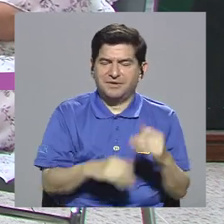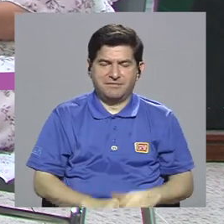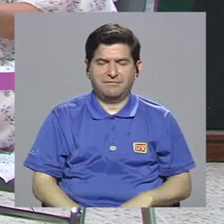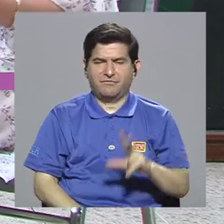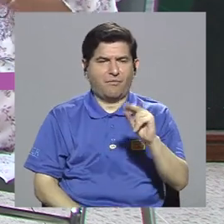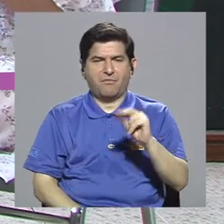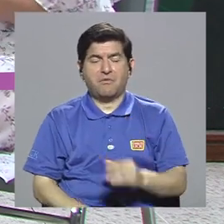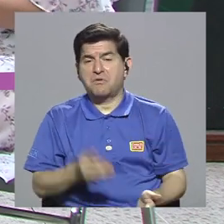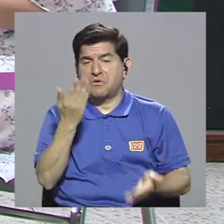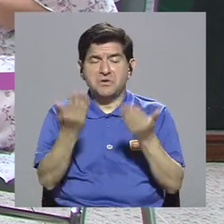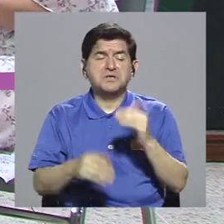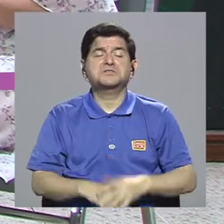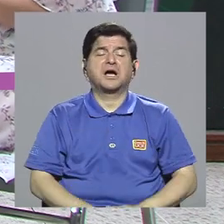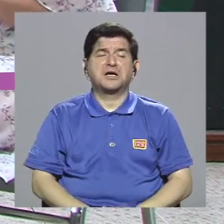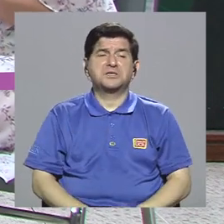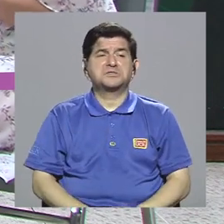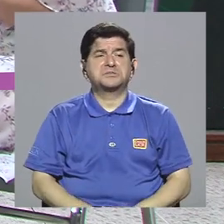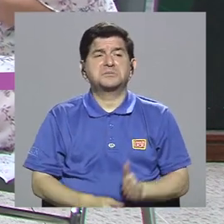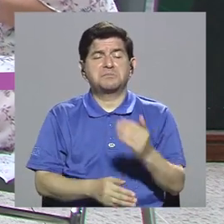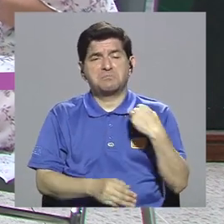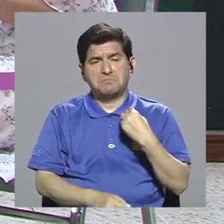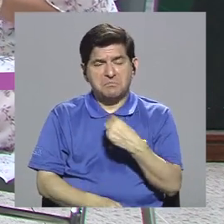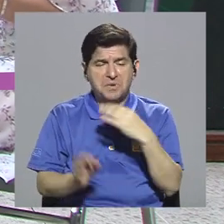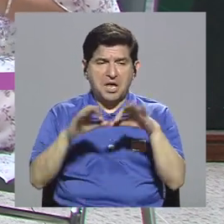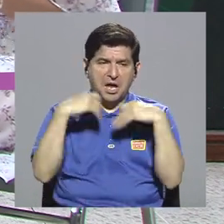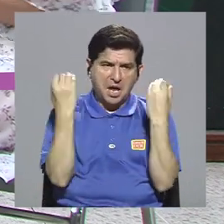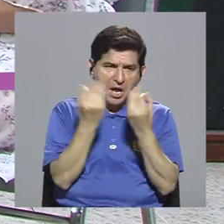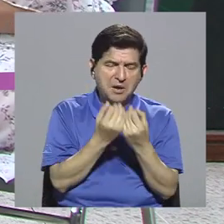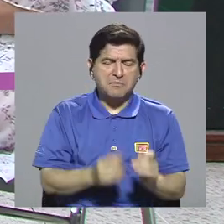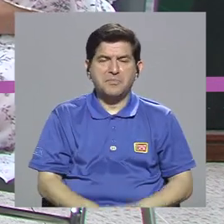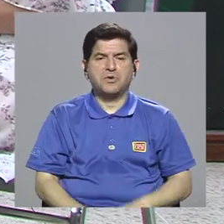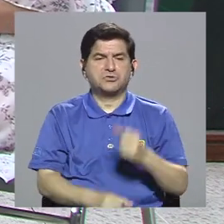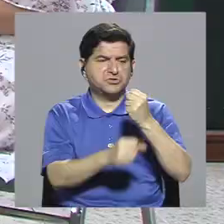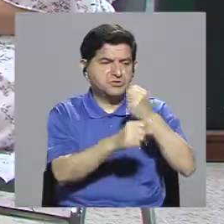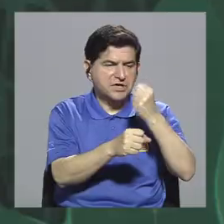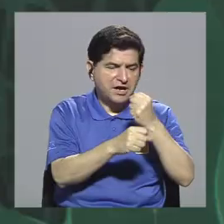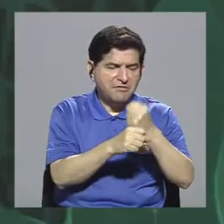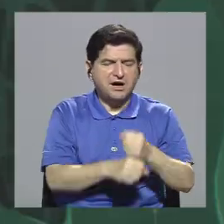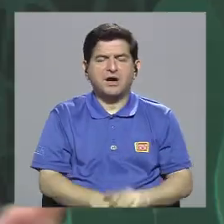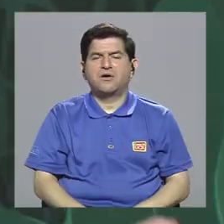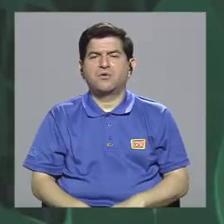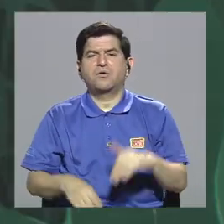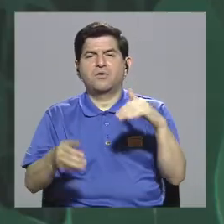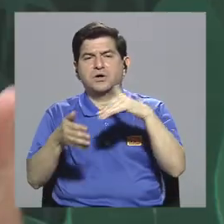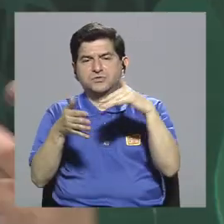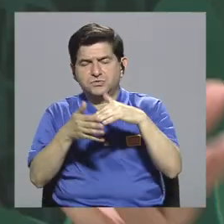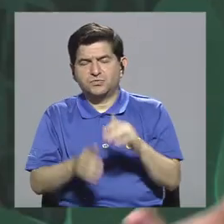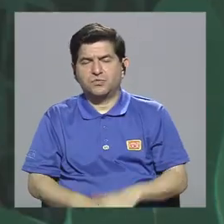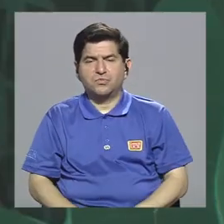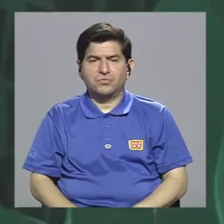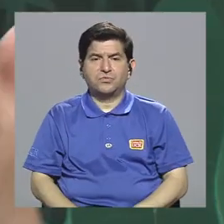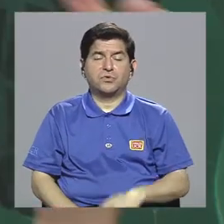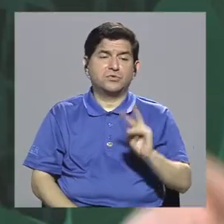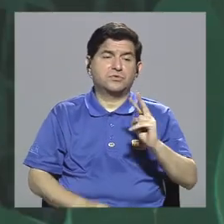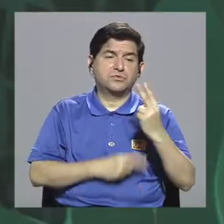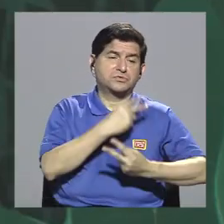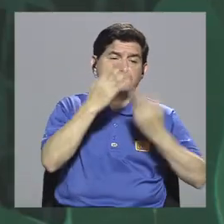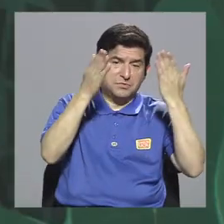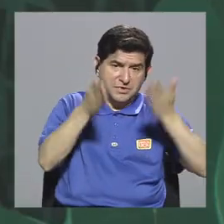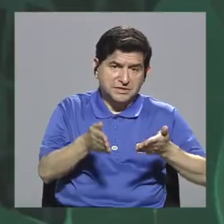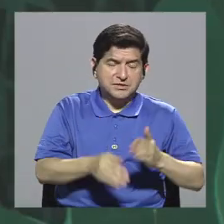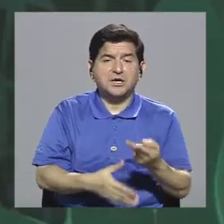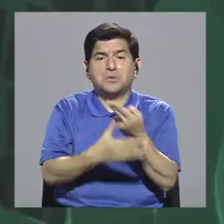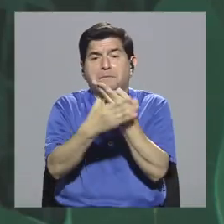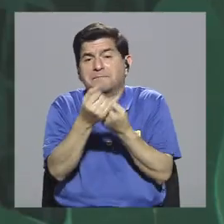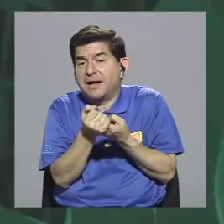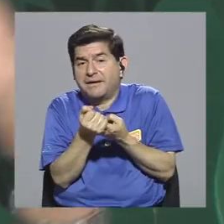lazo sanguíneo con quien falleció, ¿verdad? Estamos hablando, pueden ser familiares, compañeros de colegio, de trabajo, de